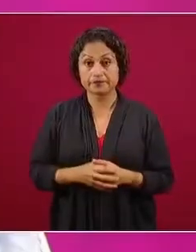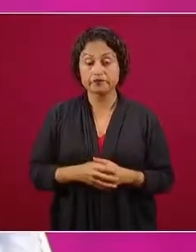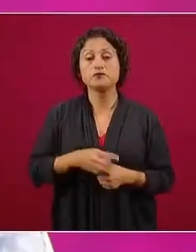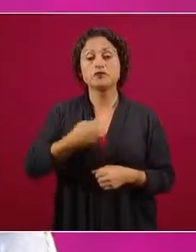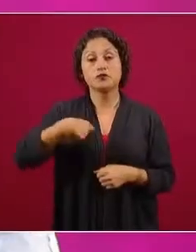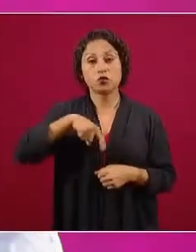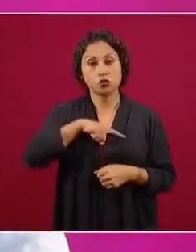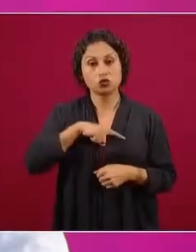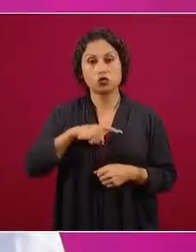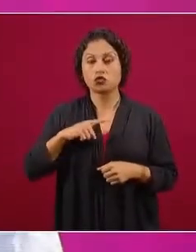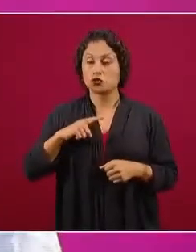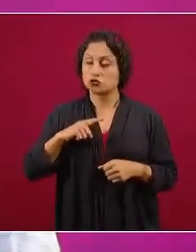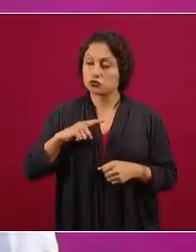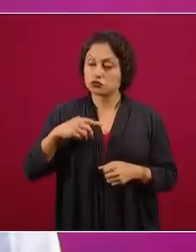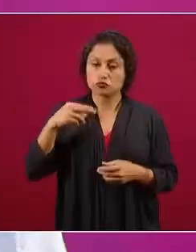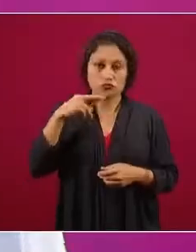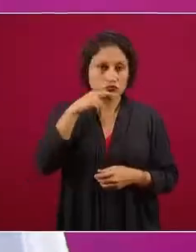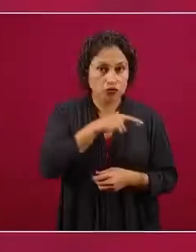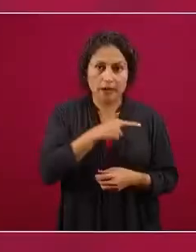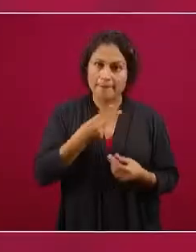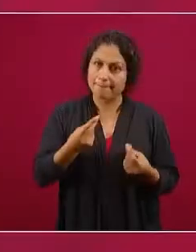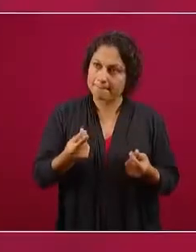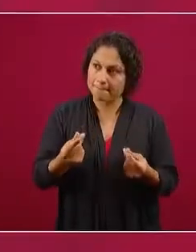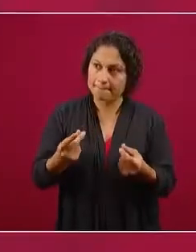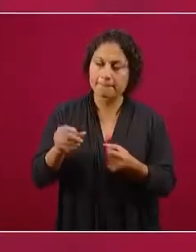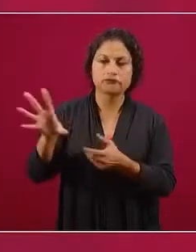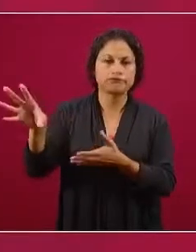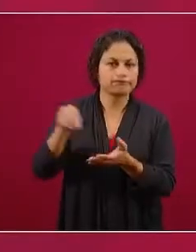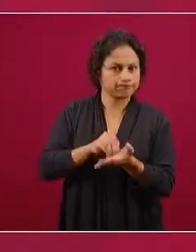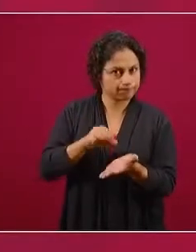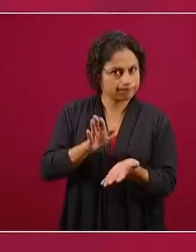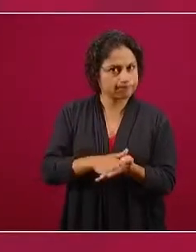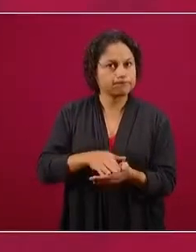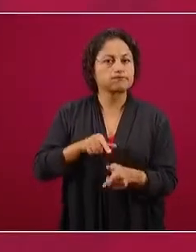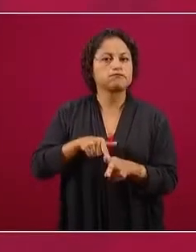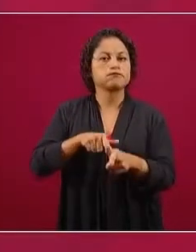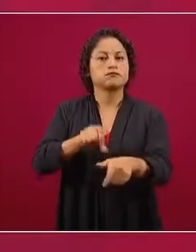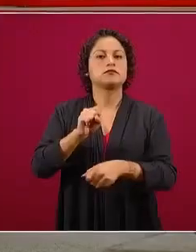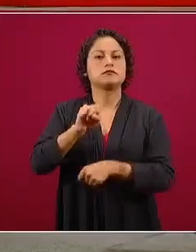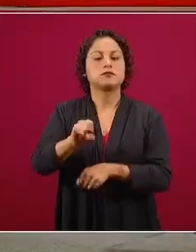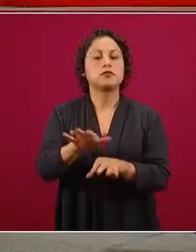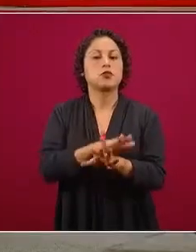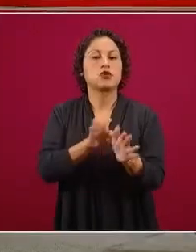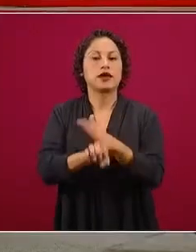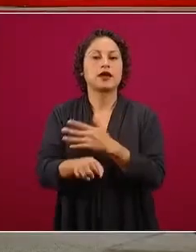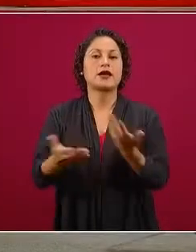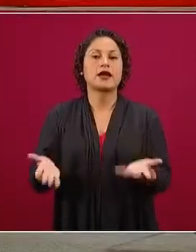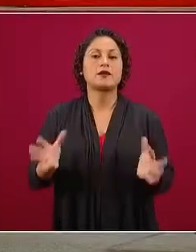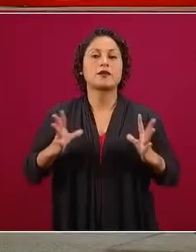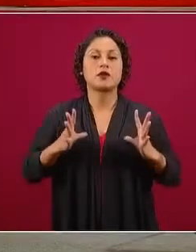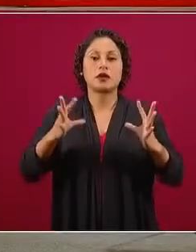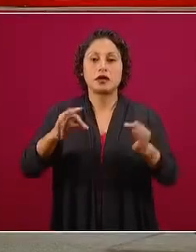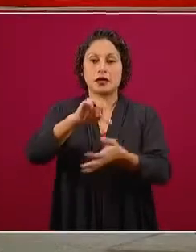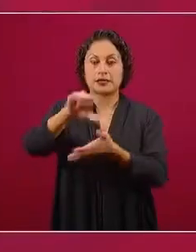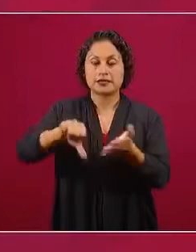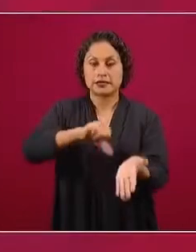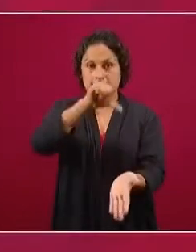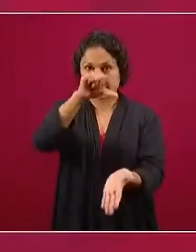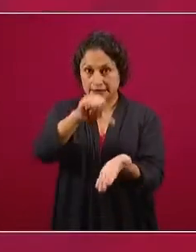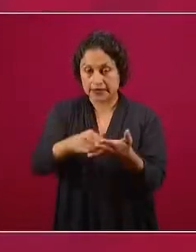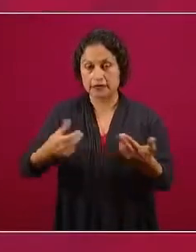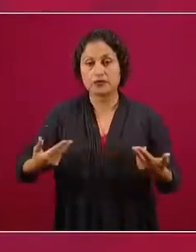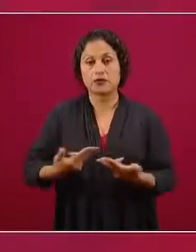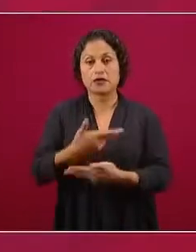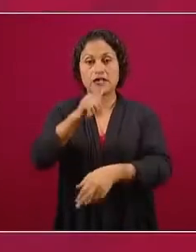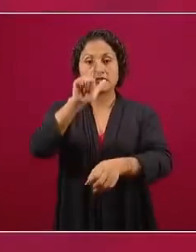esfuerzos para acelerar el paso. Uno de ellos va a ser el establecimiento del Centro Nacional de Inteligencia en Salud. Esto no